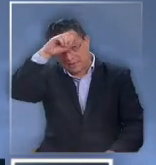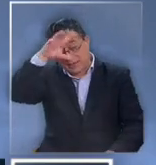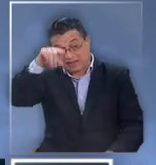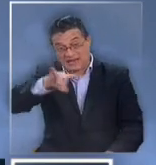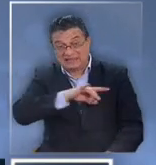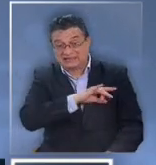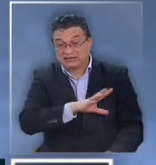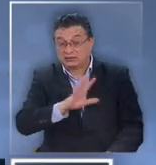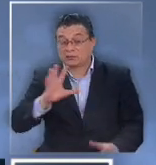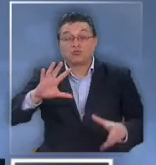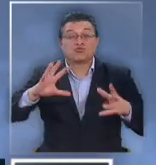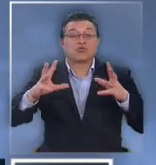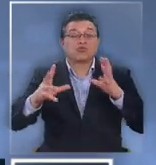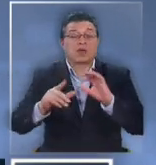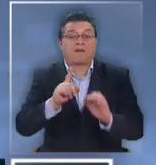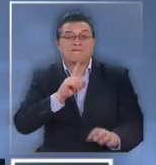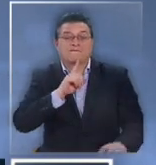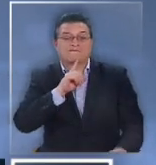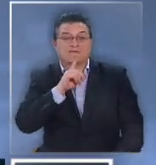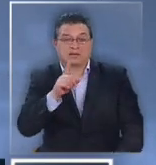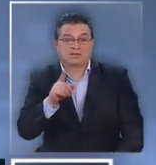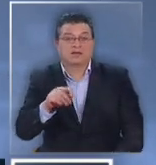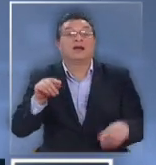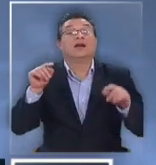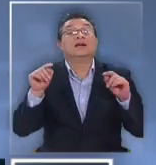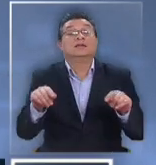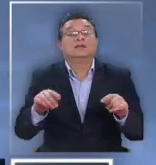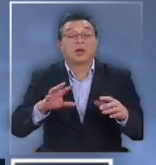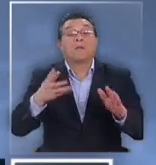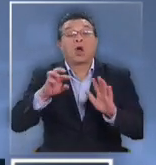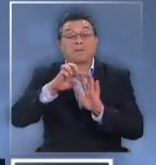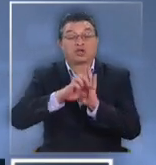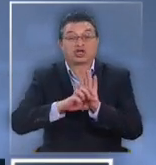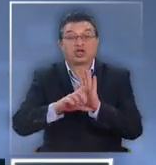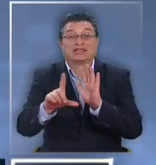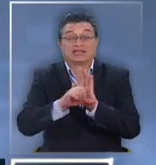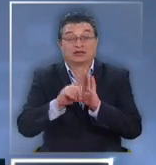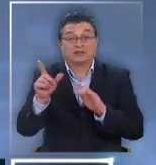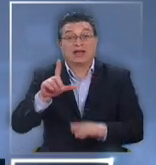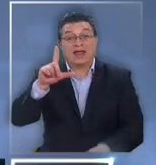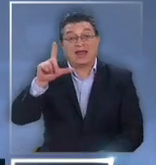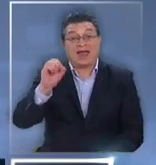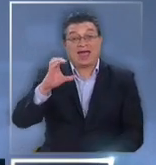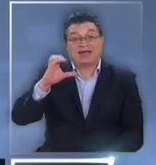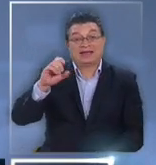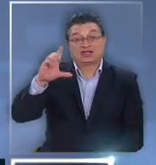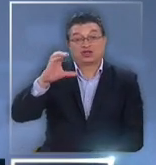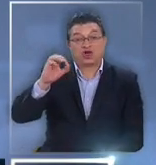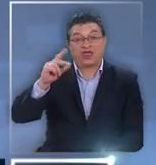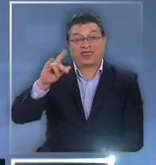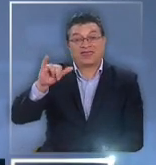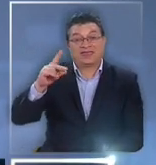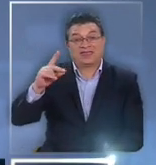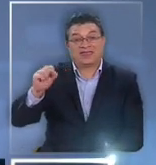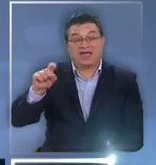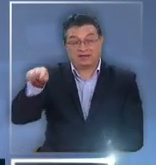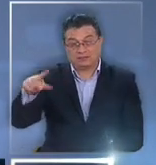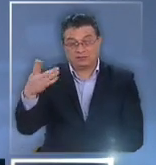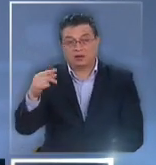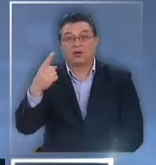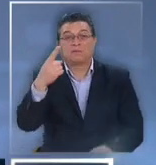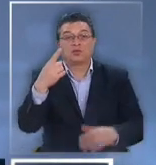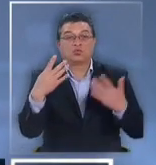mundial porque los proyectos chilenos empezaron escondía empezó el año 91 a producir y ahí para adelante